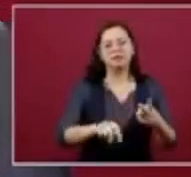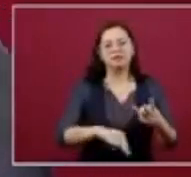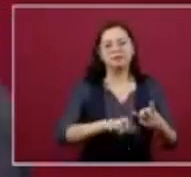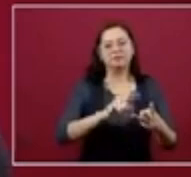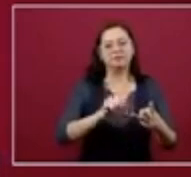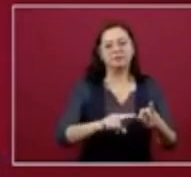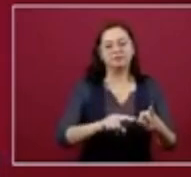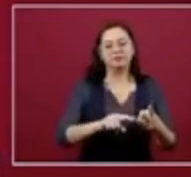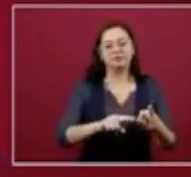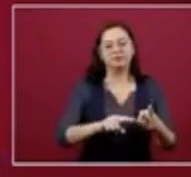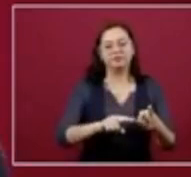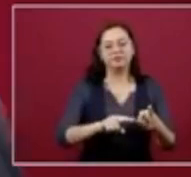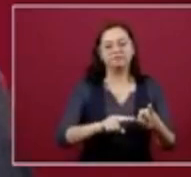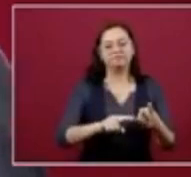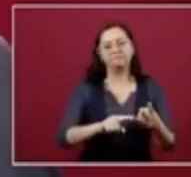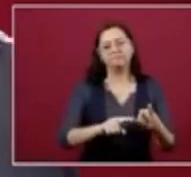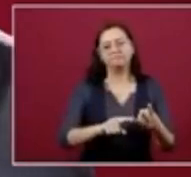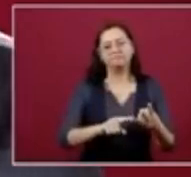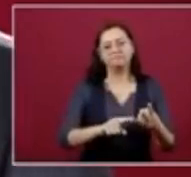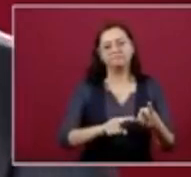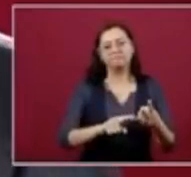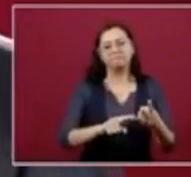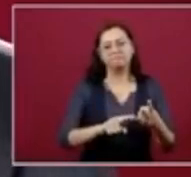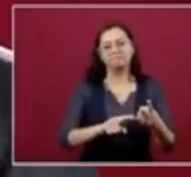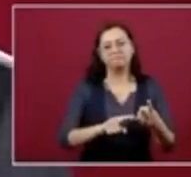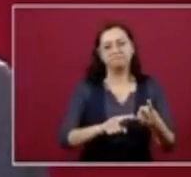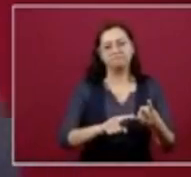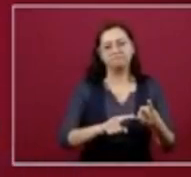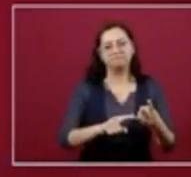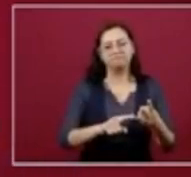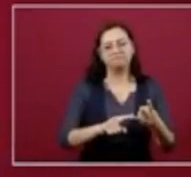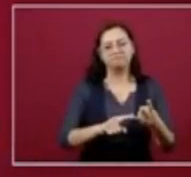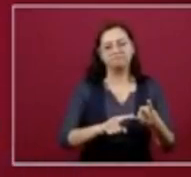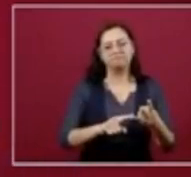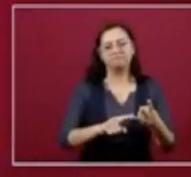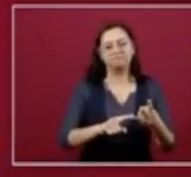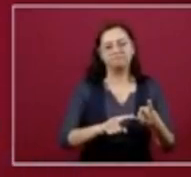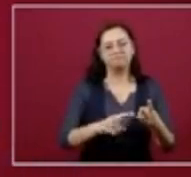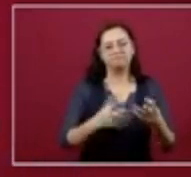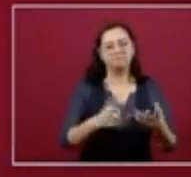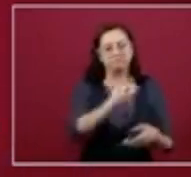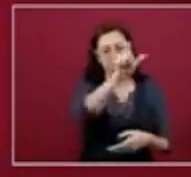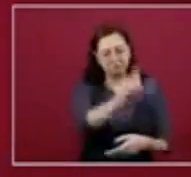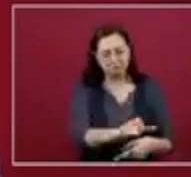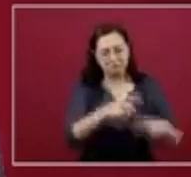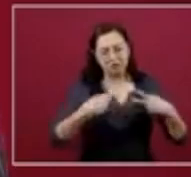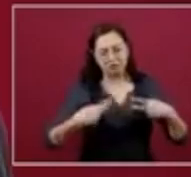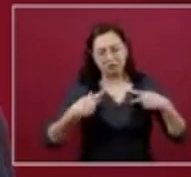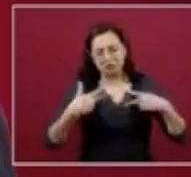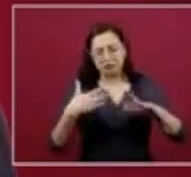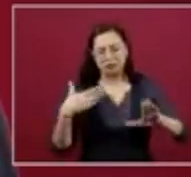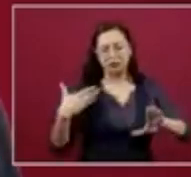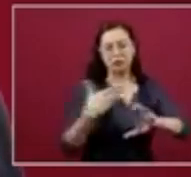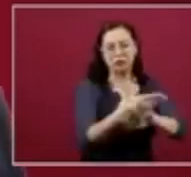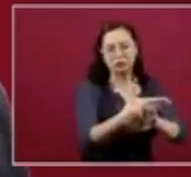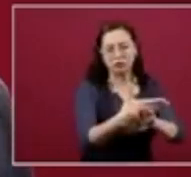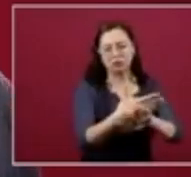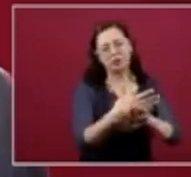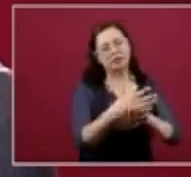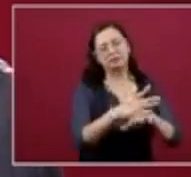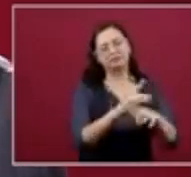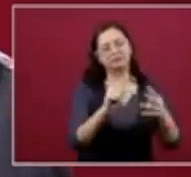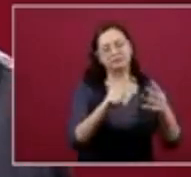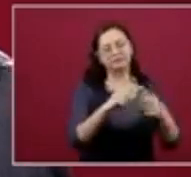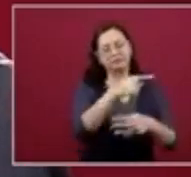lo que pueda afectar, dañar la dignidad de las